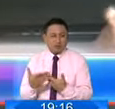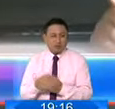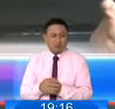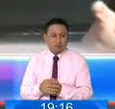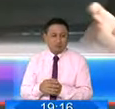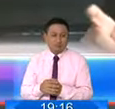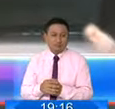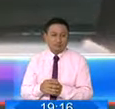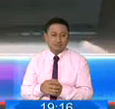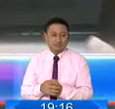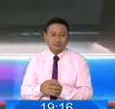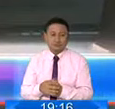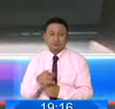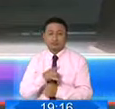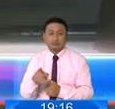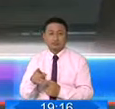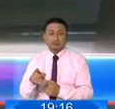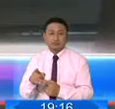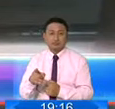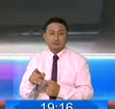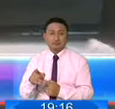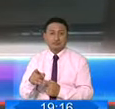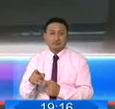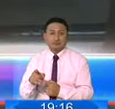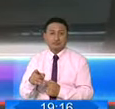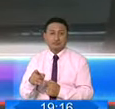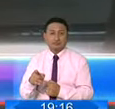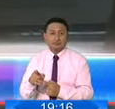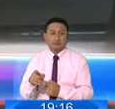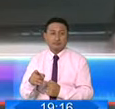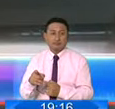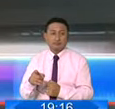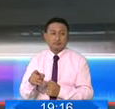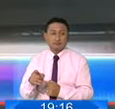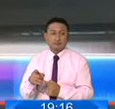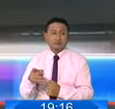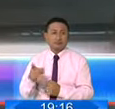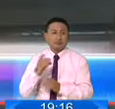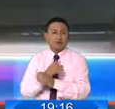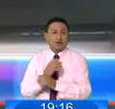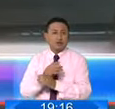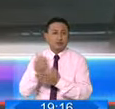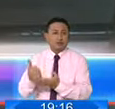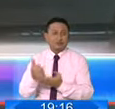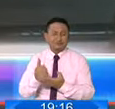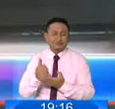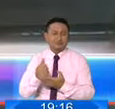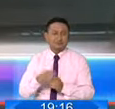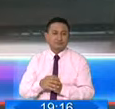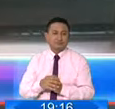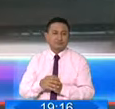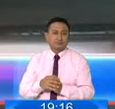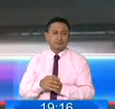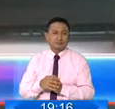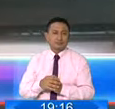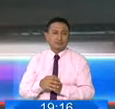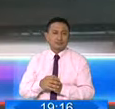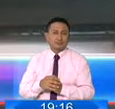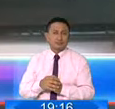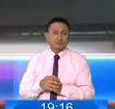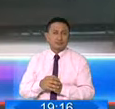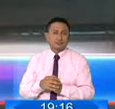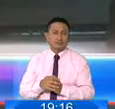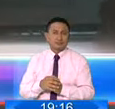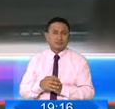no es una fórmula que permita valorizar